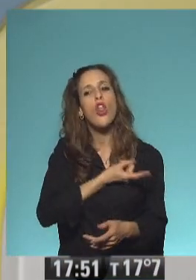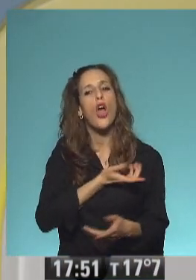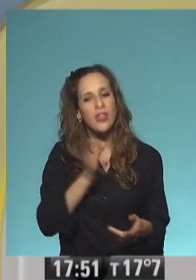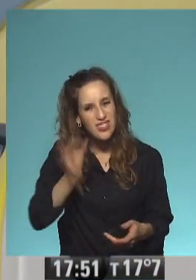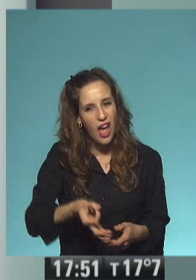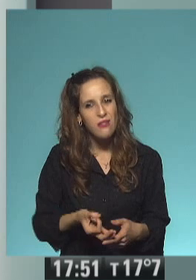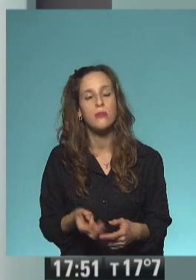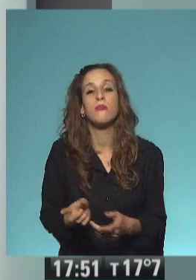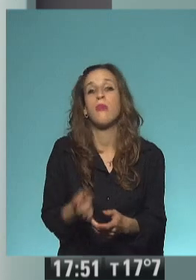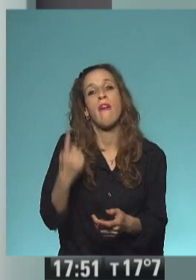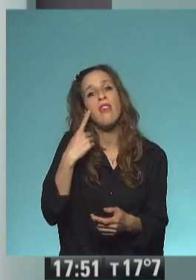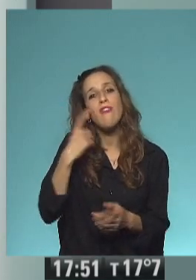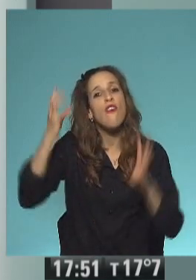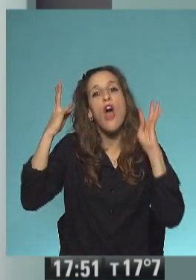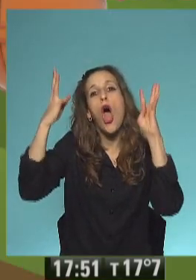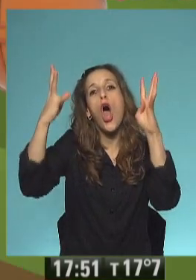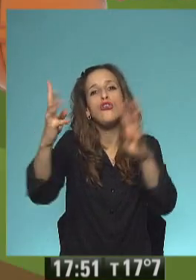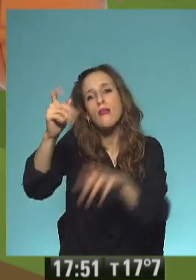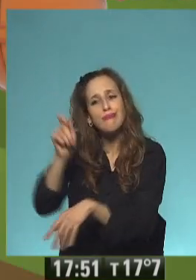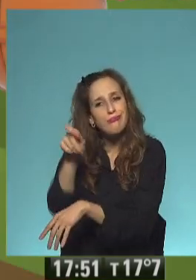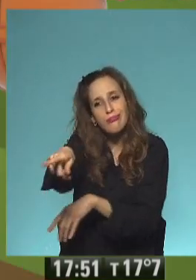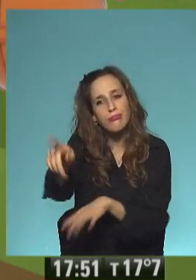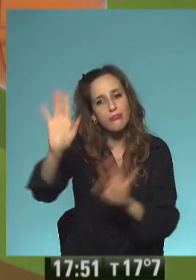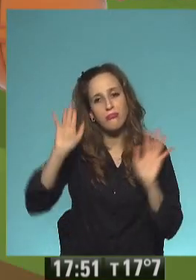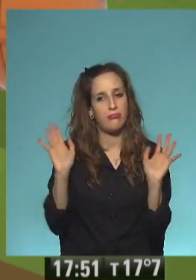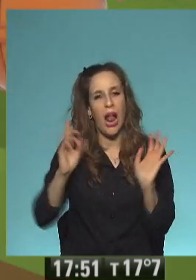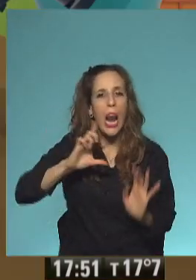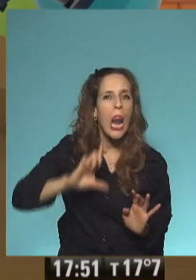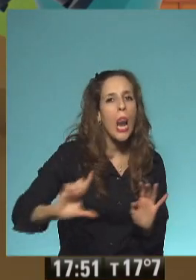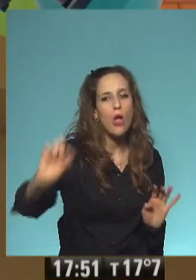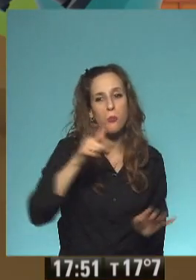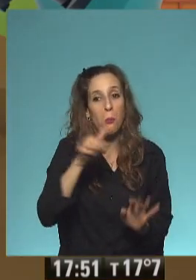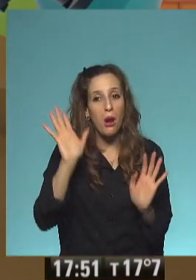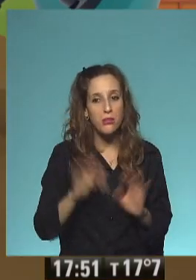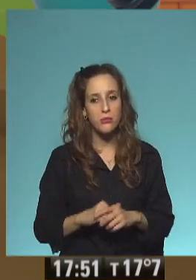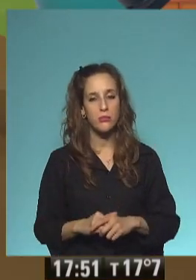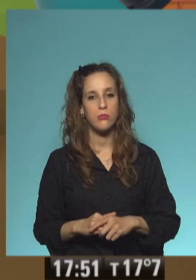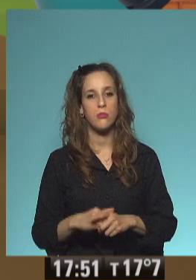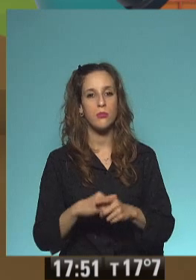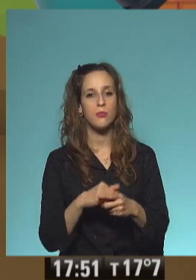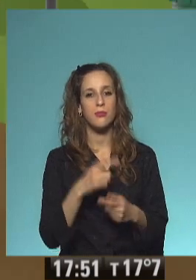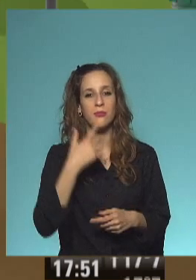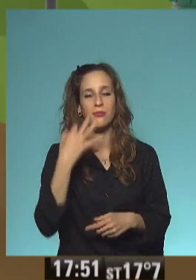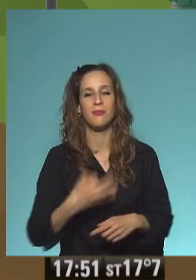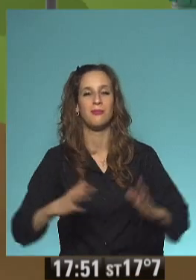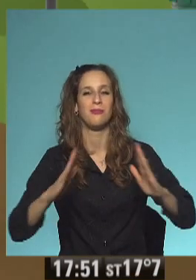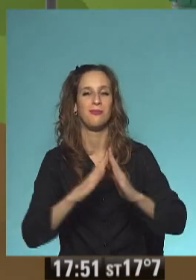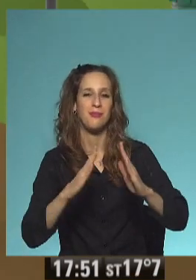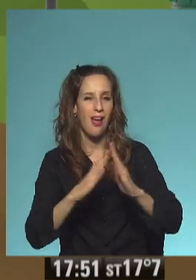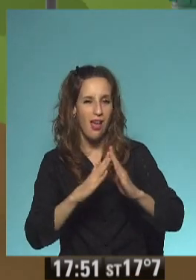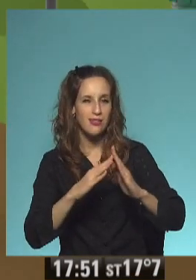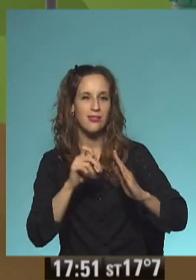el bosque, ¿no? Lunático. Por allá, por el bosque. Por el bosque, creo. ¿En una casa de la luna? Creo que